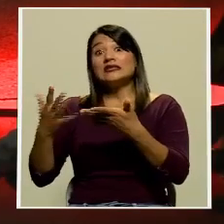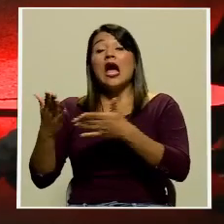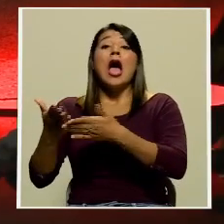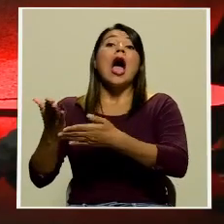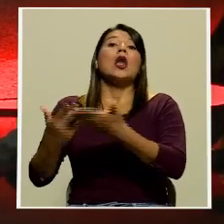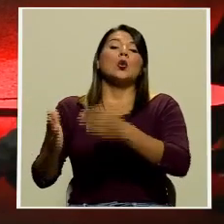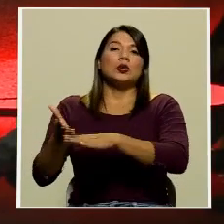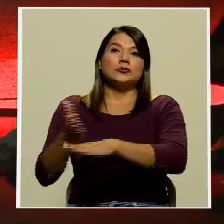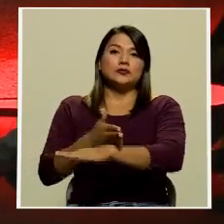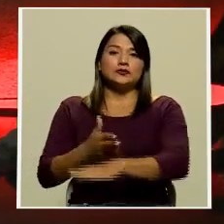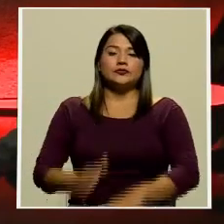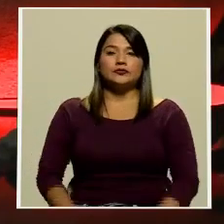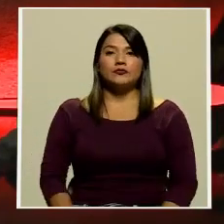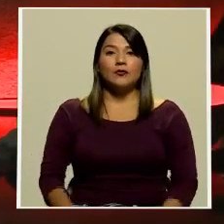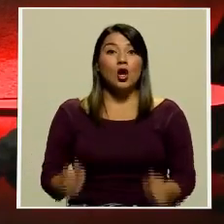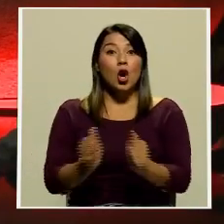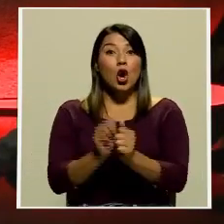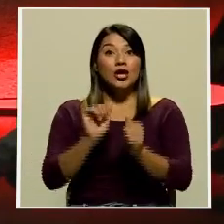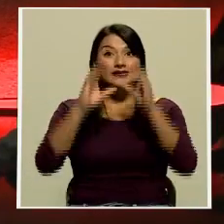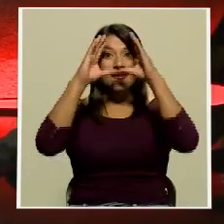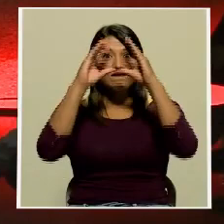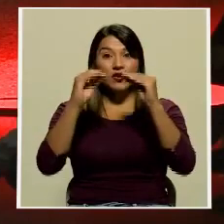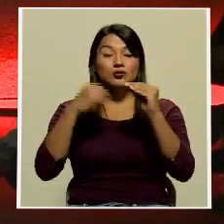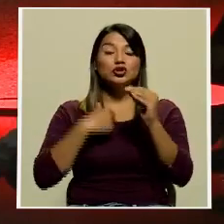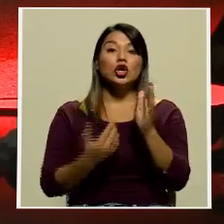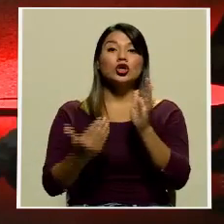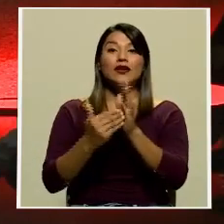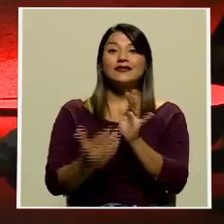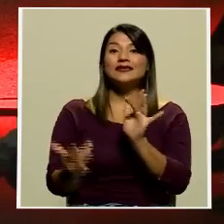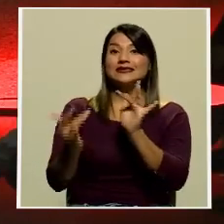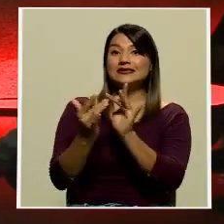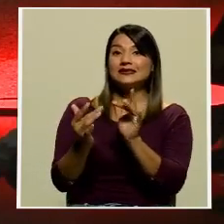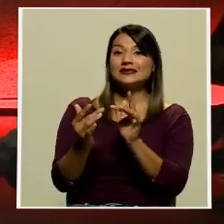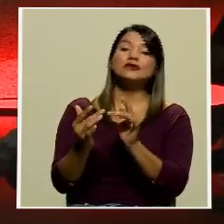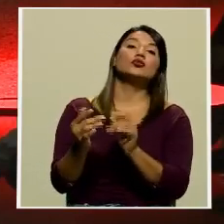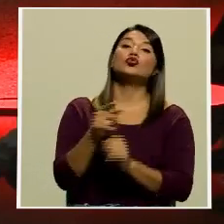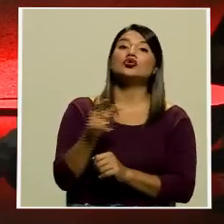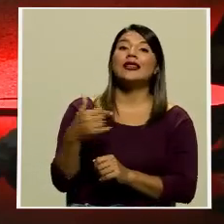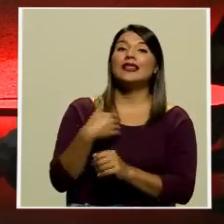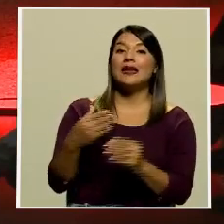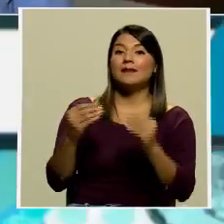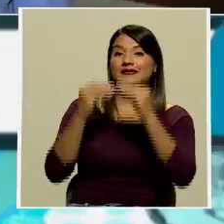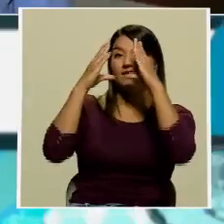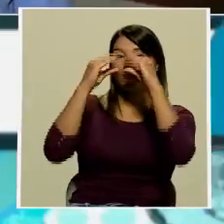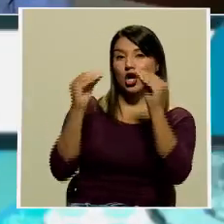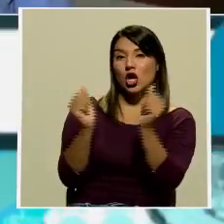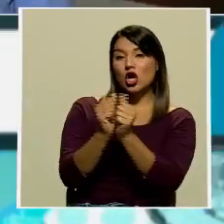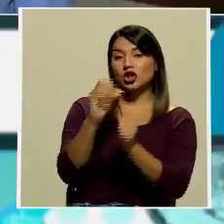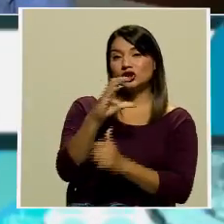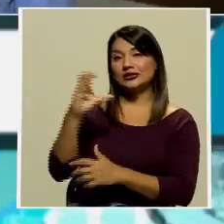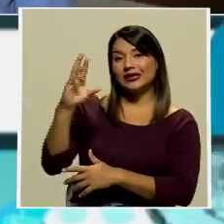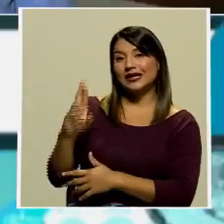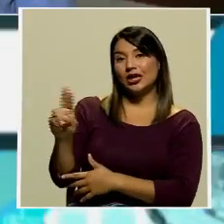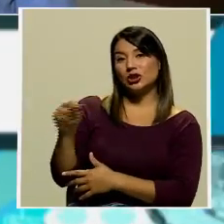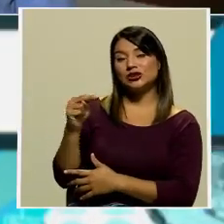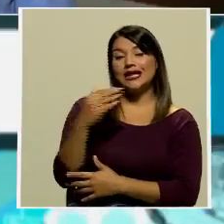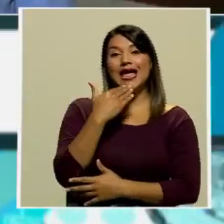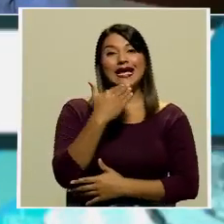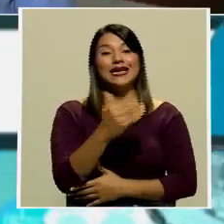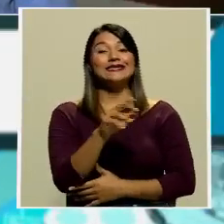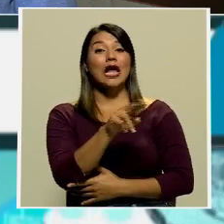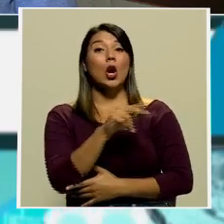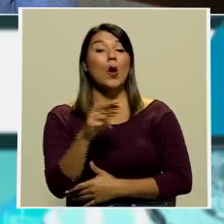constructivo. Con esta información regresamos al set principal, Ernesto, donde hay más de Costa Rica Noticias. Muchas gracias a